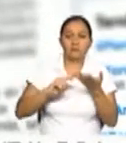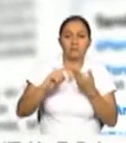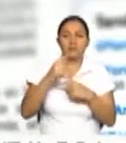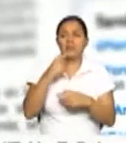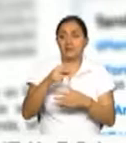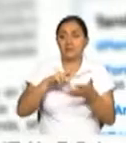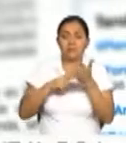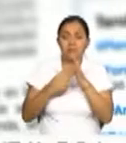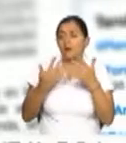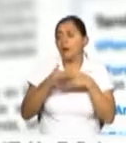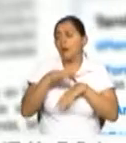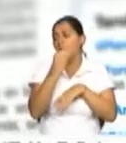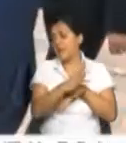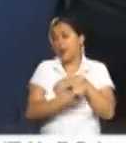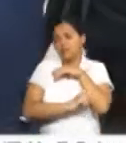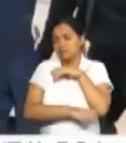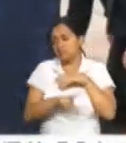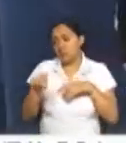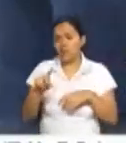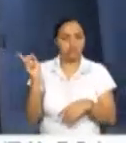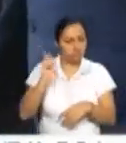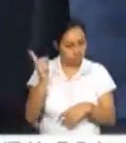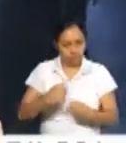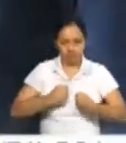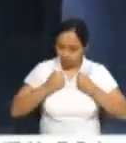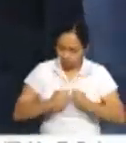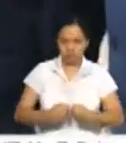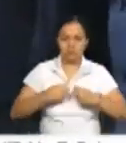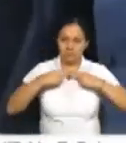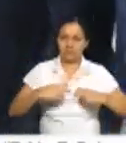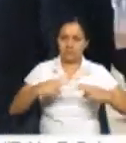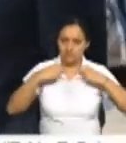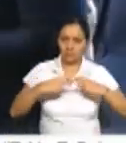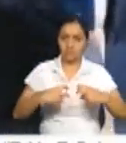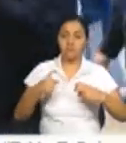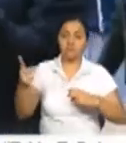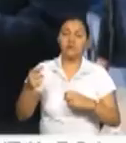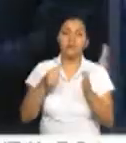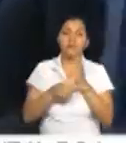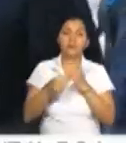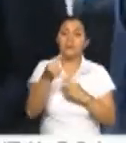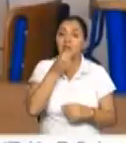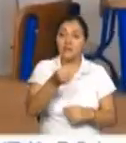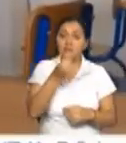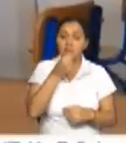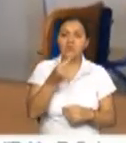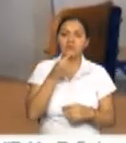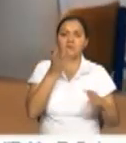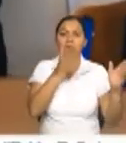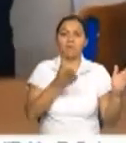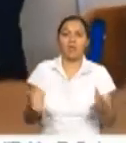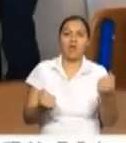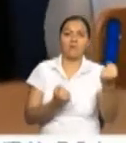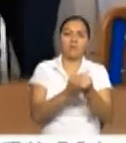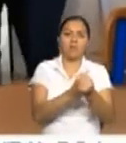la impunidad ninguno de estos casos. En una entrevista para Ecuador Inmediato, el ministro Fander Falconi aseguró que hay una política de apoyo a los padres